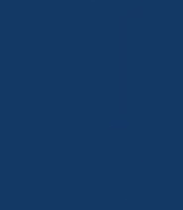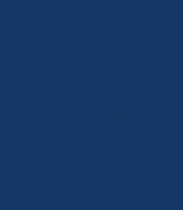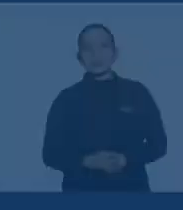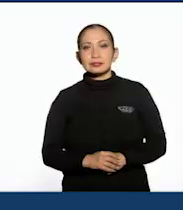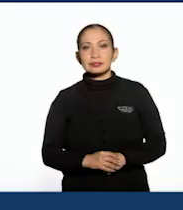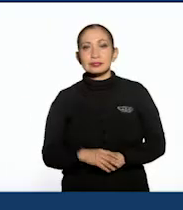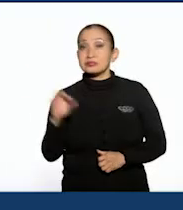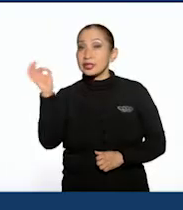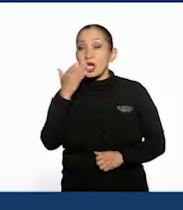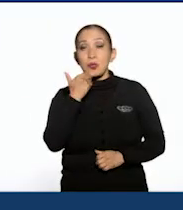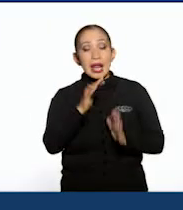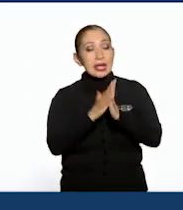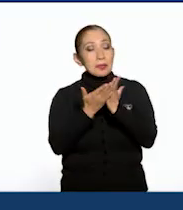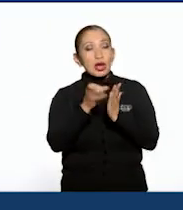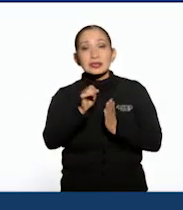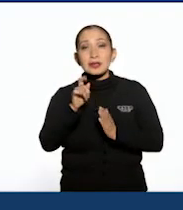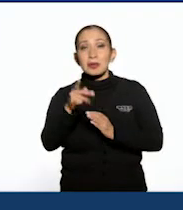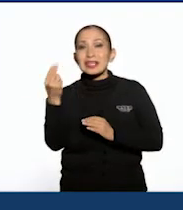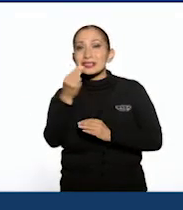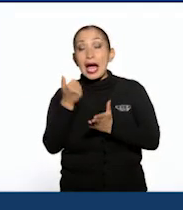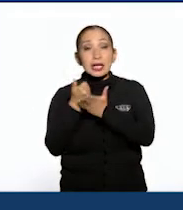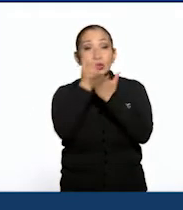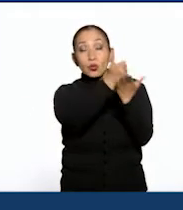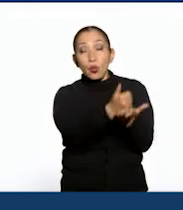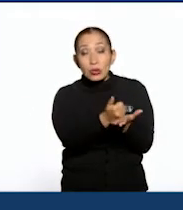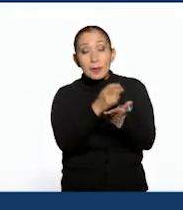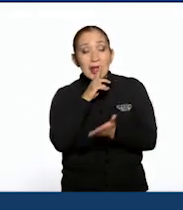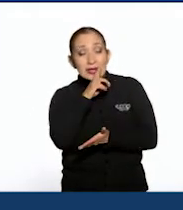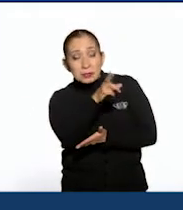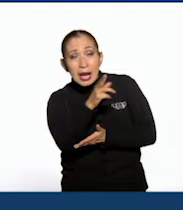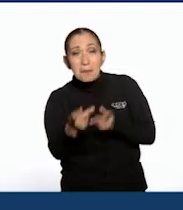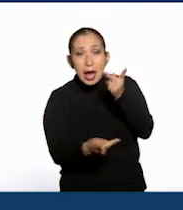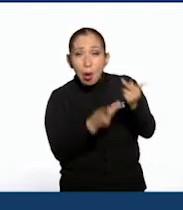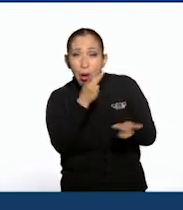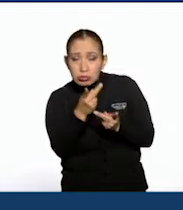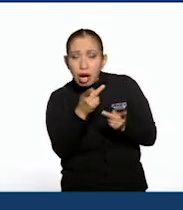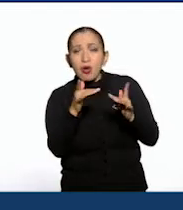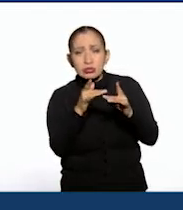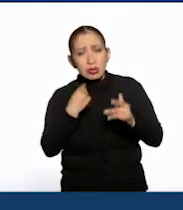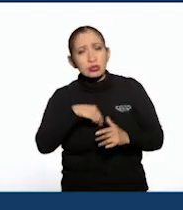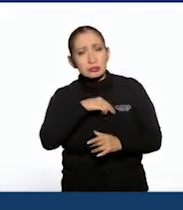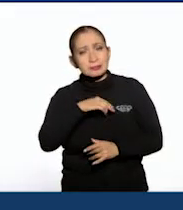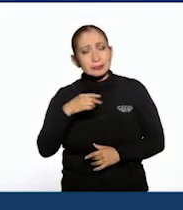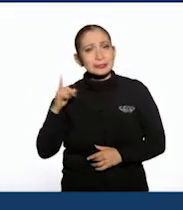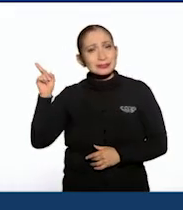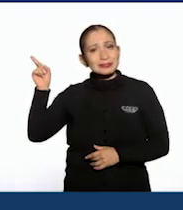Si no tienes el libro de texto o necesitas ayuda para responder las preguntas, contáctanos.